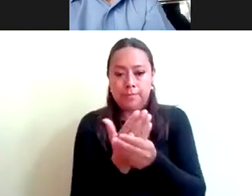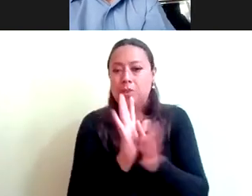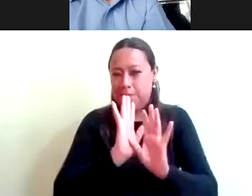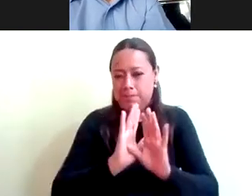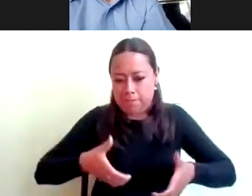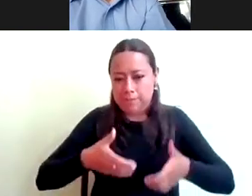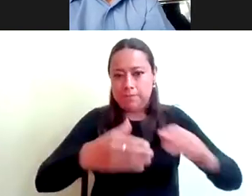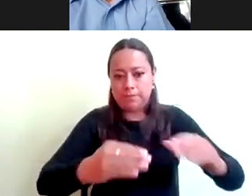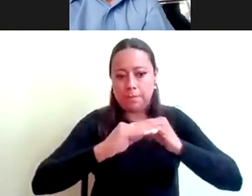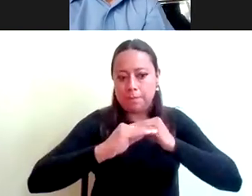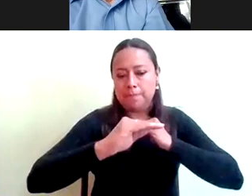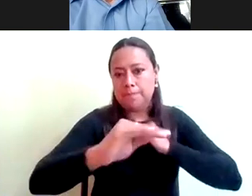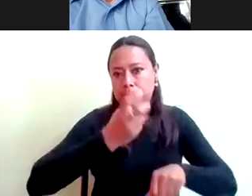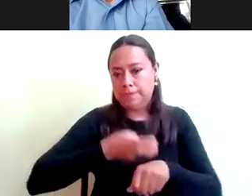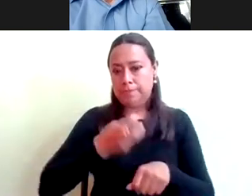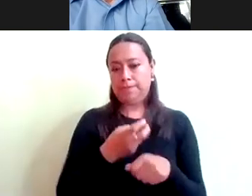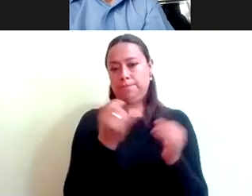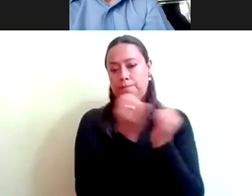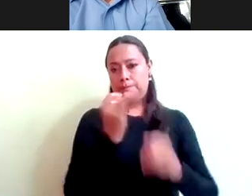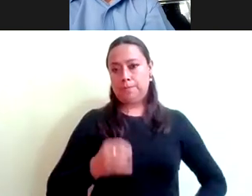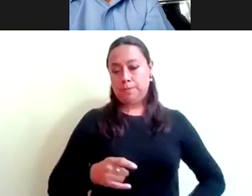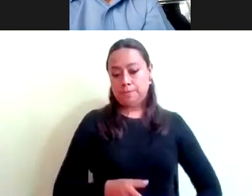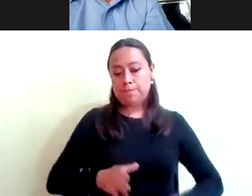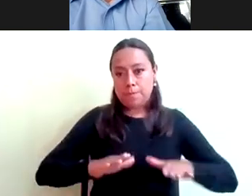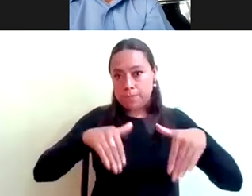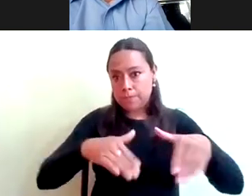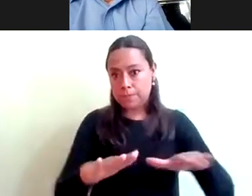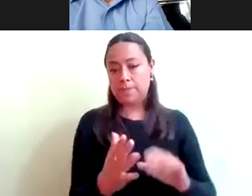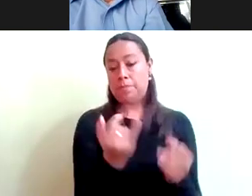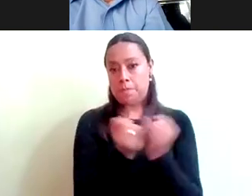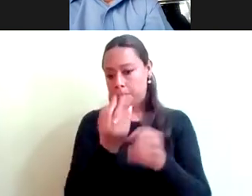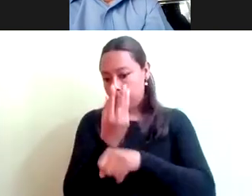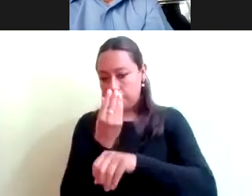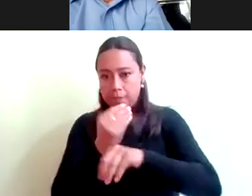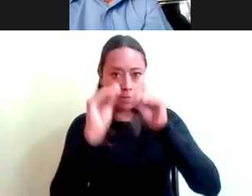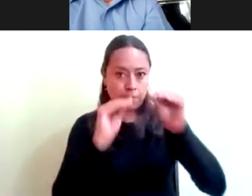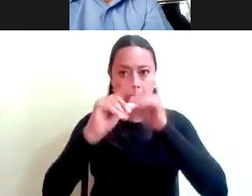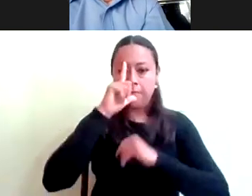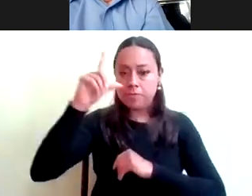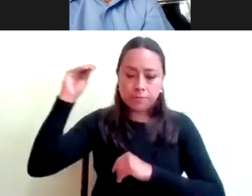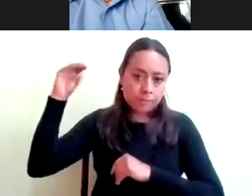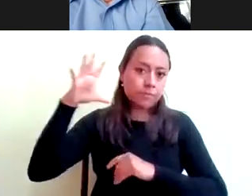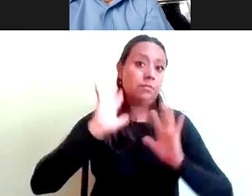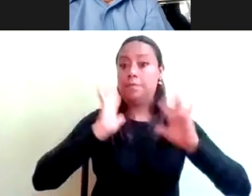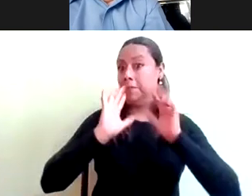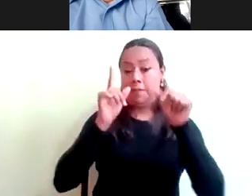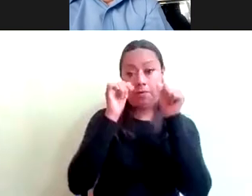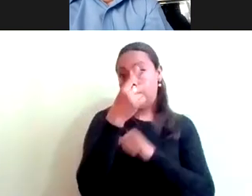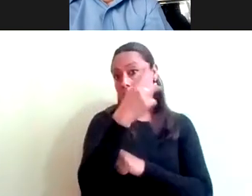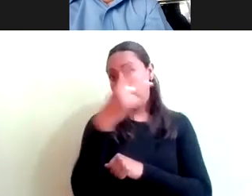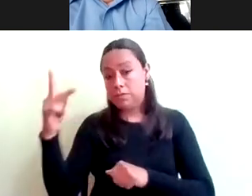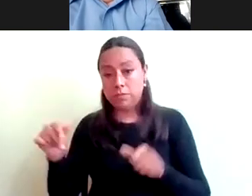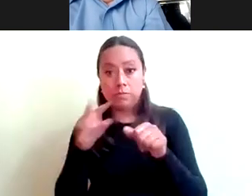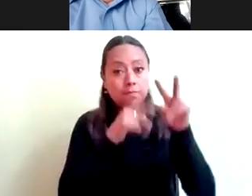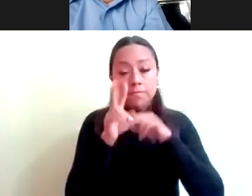como remozaron las banquetas y como le dieron mantenimiento a las luminarias, ya están atendidas inquietudes. No, las